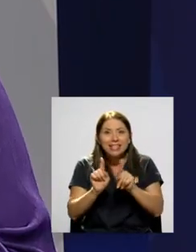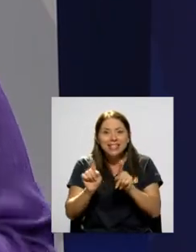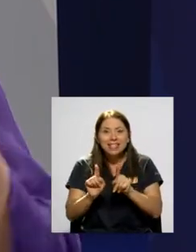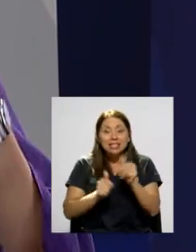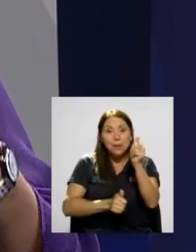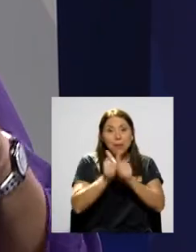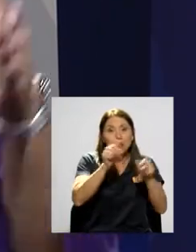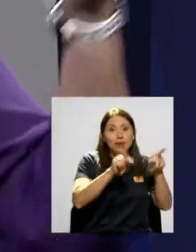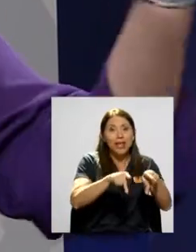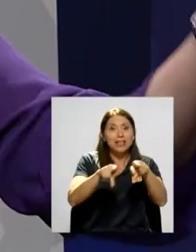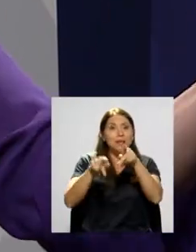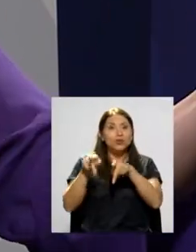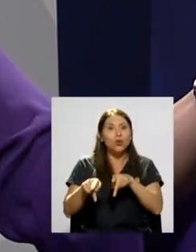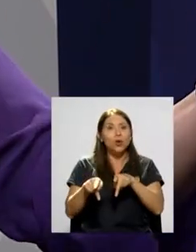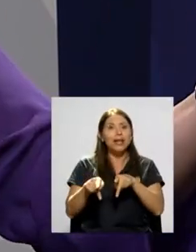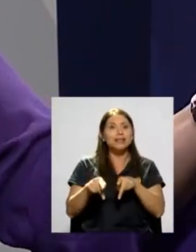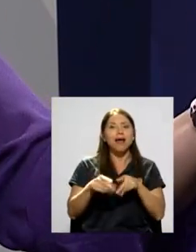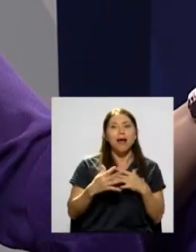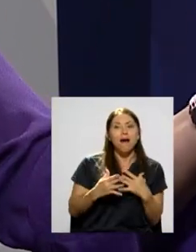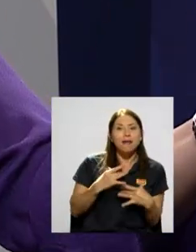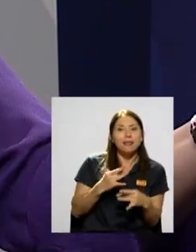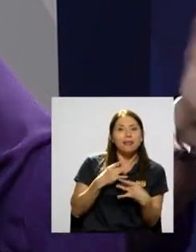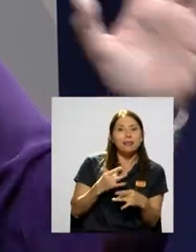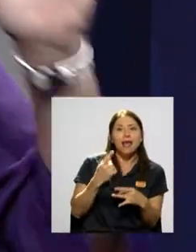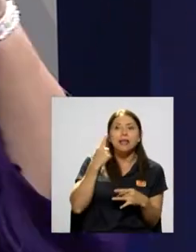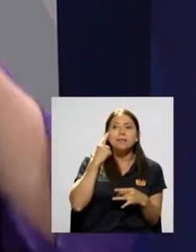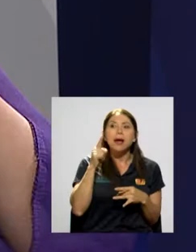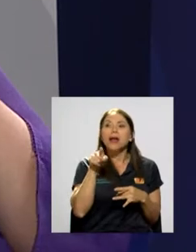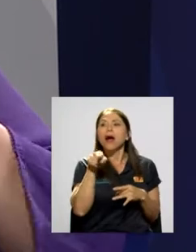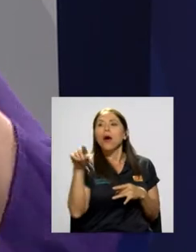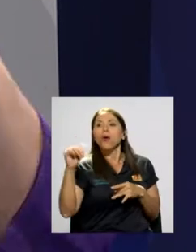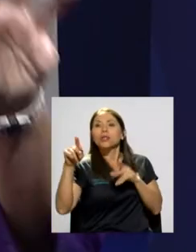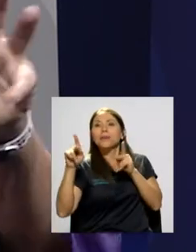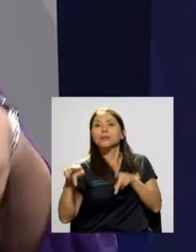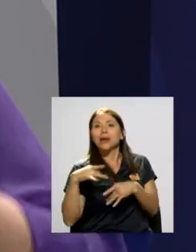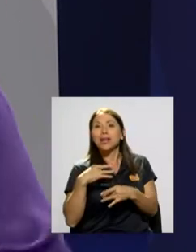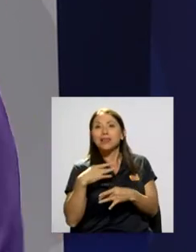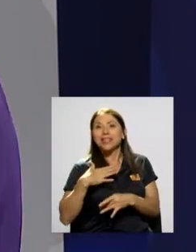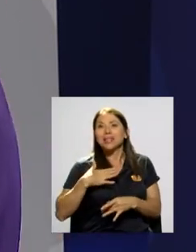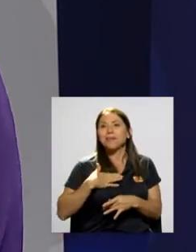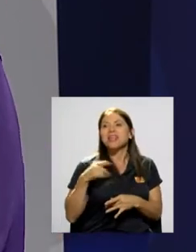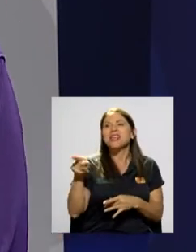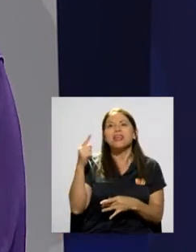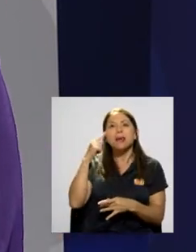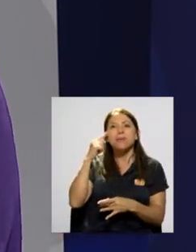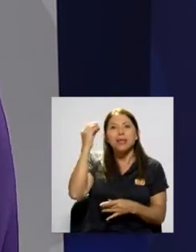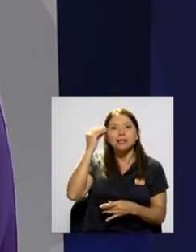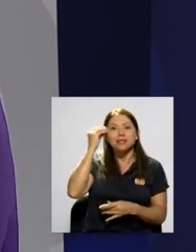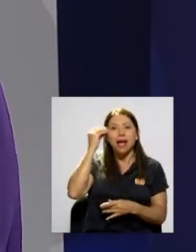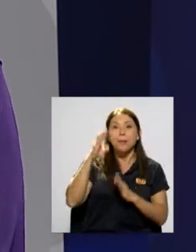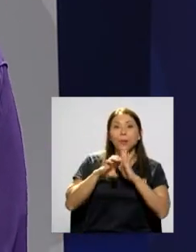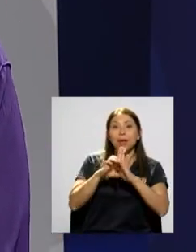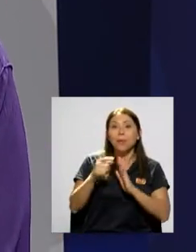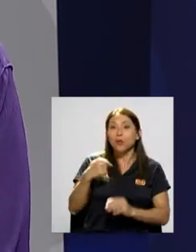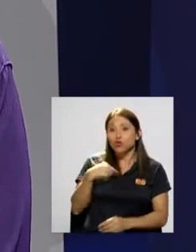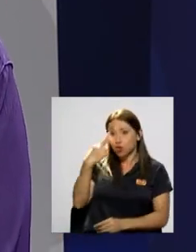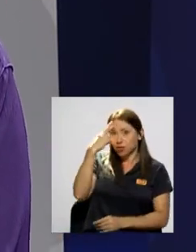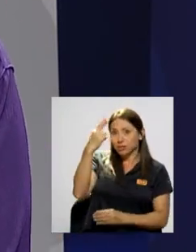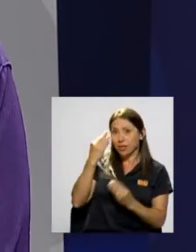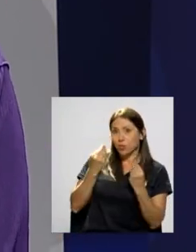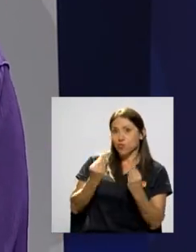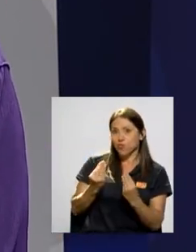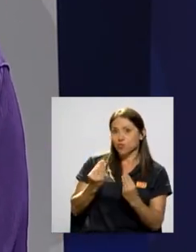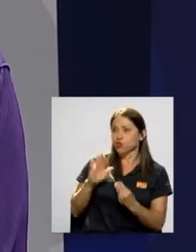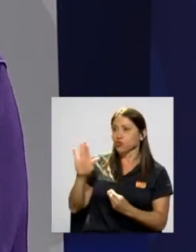pesa bastante qué piensan otras personas que son de su interés, ¿verdad? Eso termina siendo como proxies. Entonces, si yo respeto mucho su criterio político,